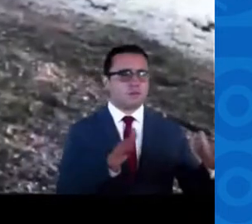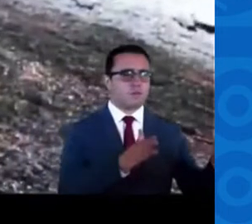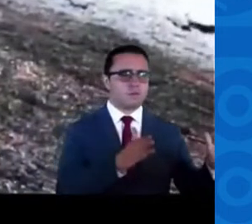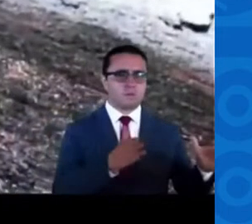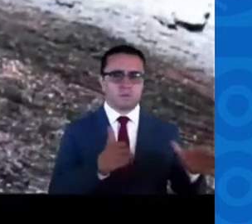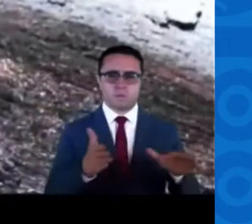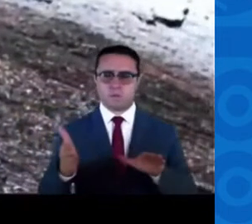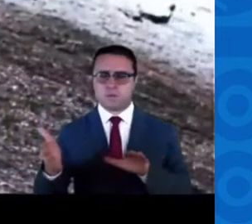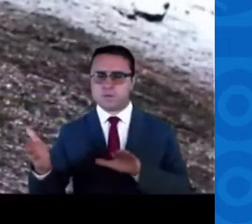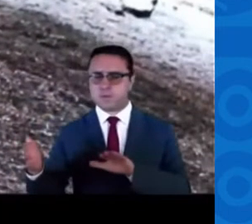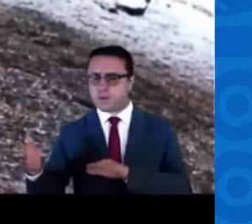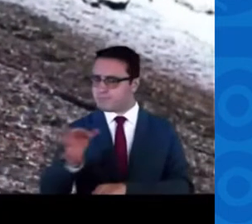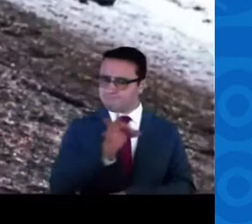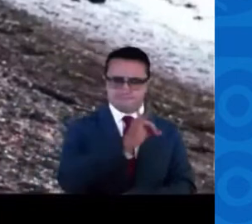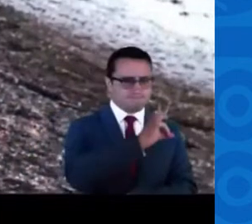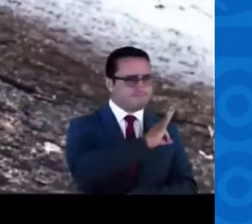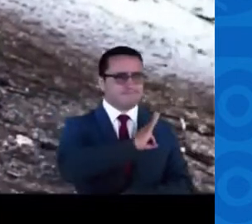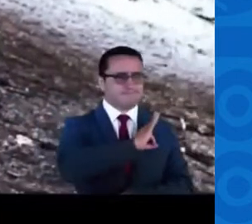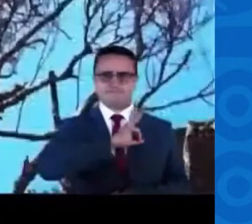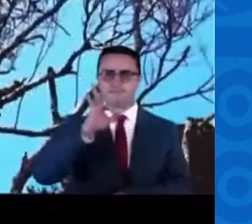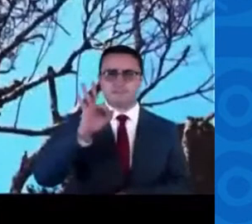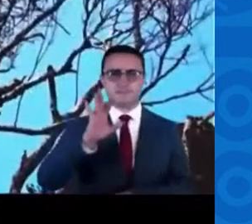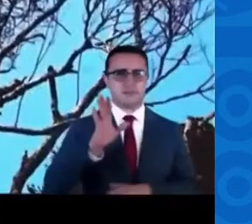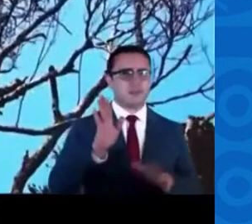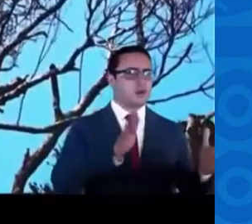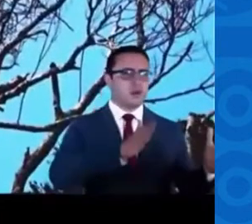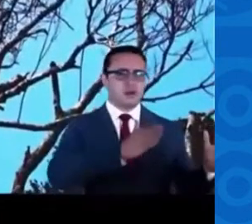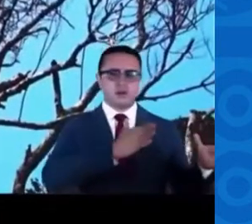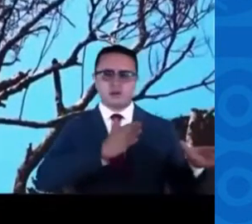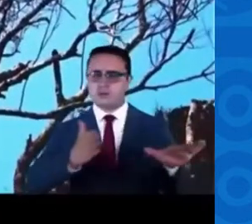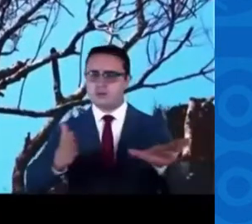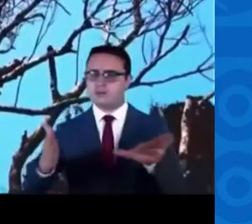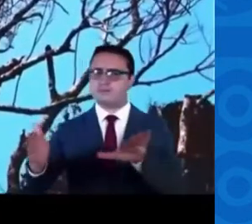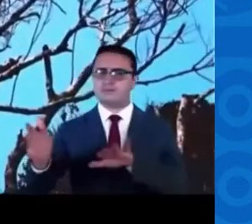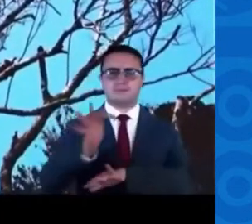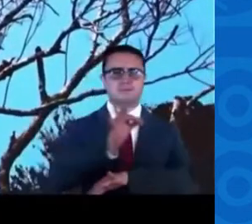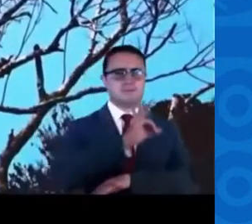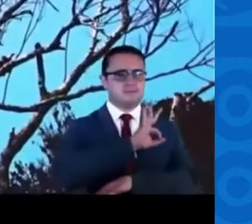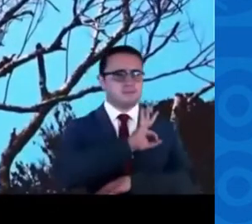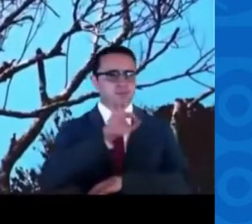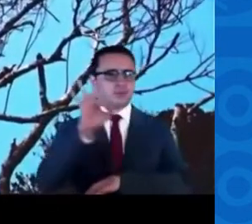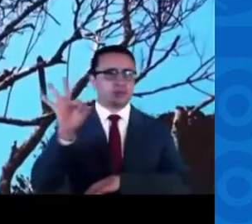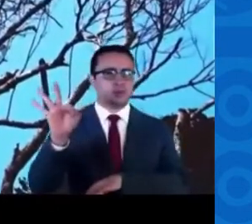En lo que nunca se muera te llevo escondida yo.